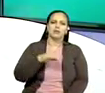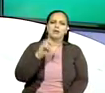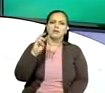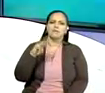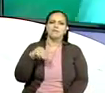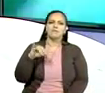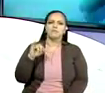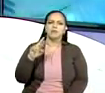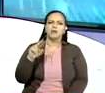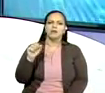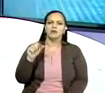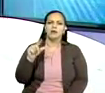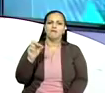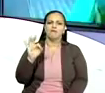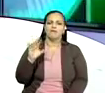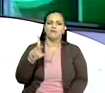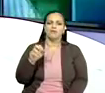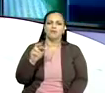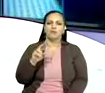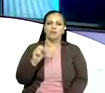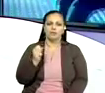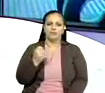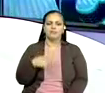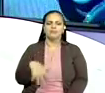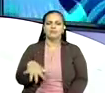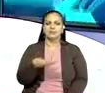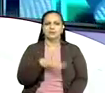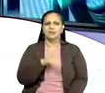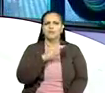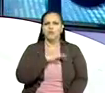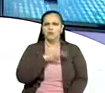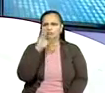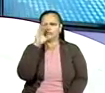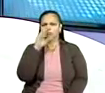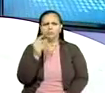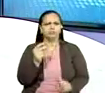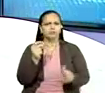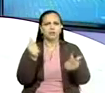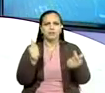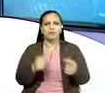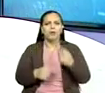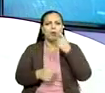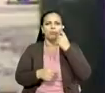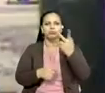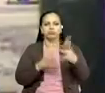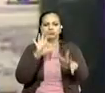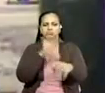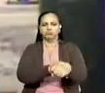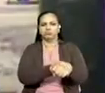horas ya se detuvo a varios sujetos implicados en diferentes robos.